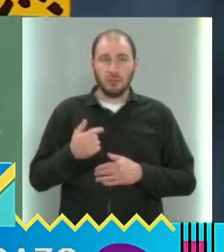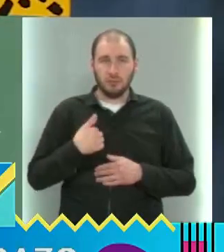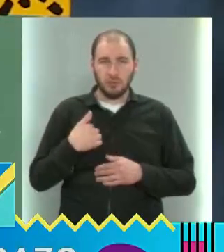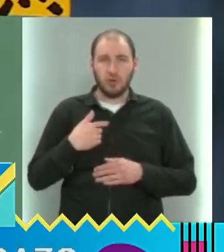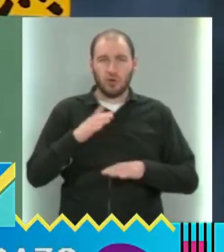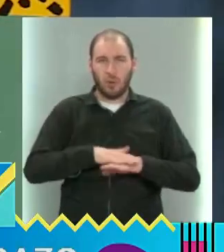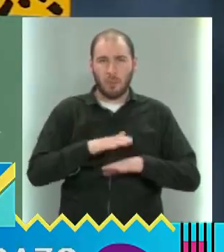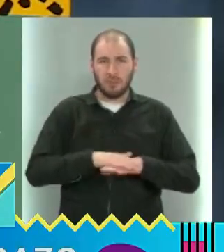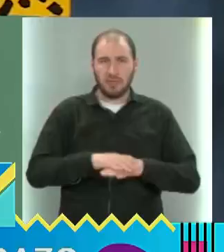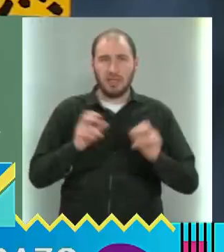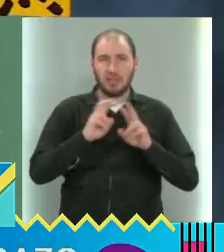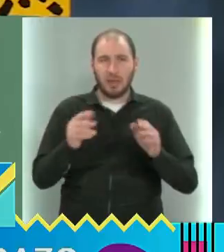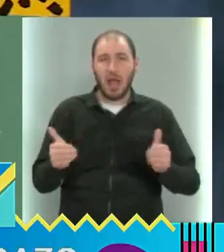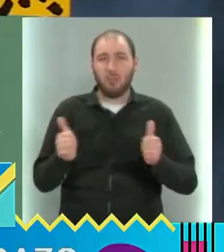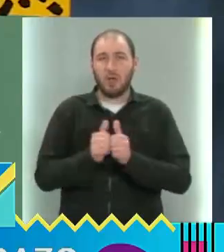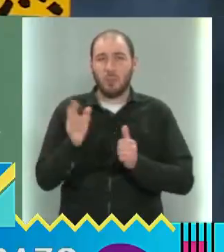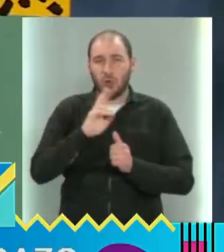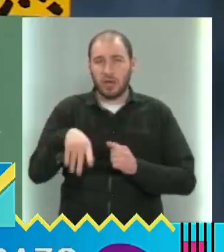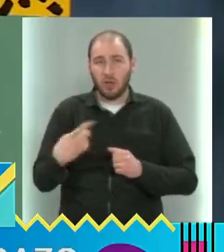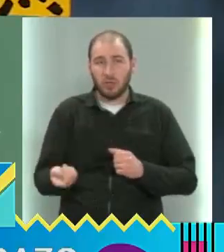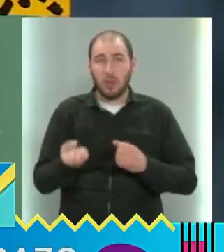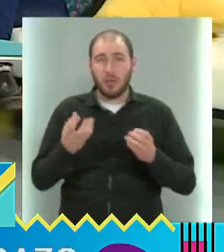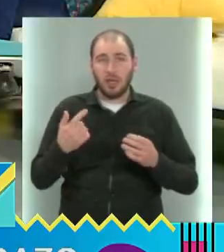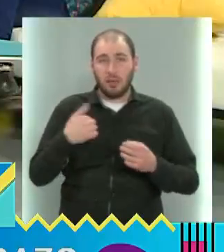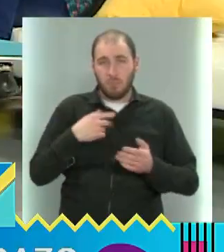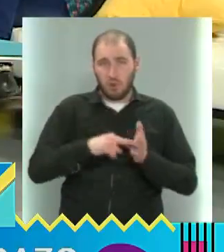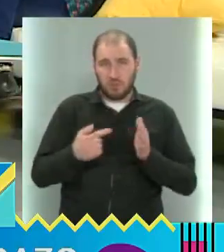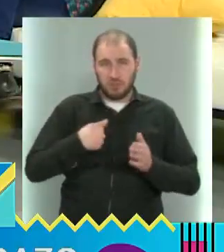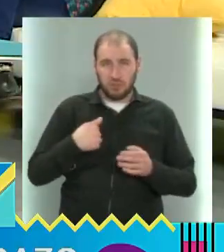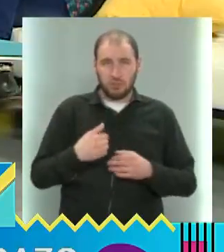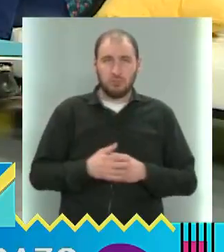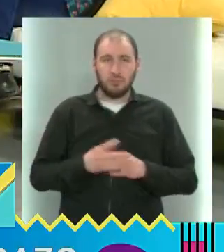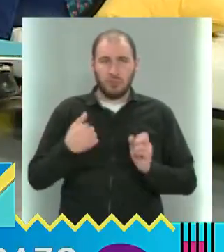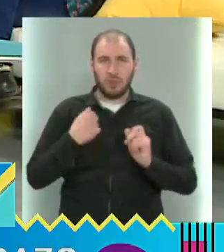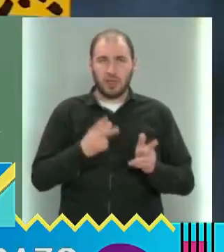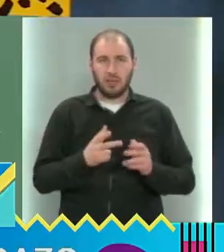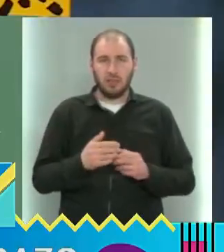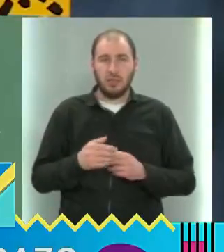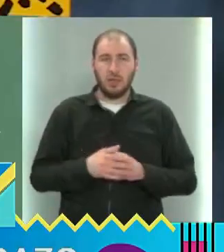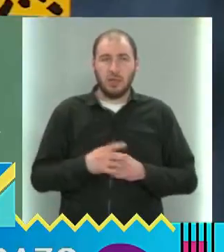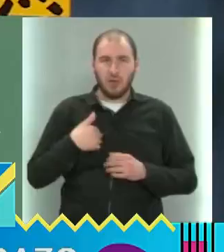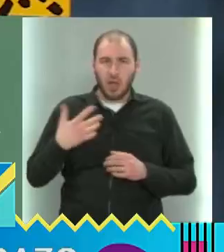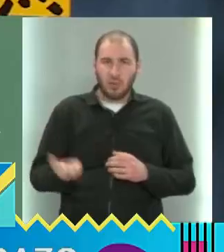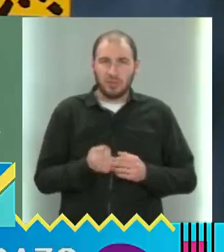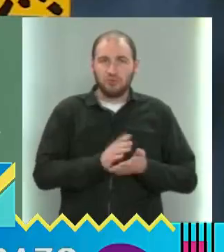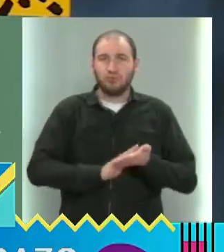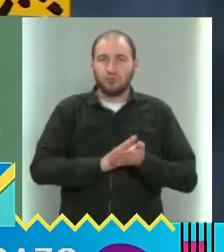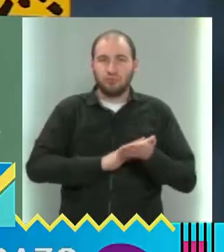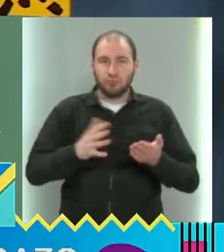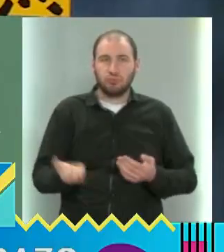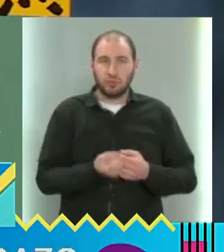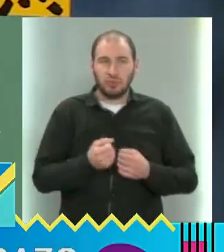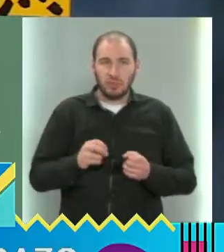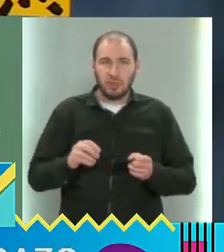Me comprometí con la causa de acompañar a otras mujeres a raíz de lo que me pasó a mí. Yo dije, una vez que encontré una salida, un